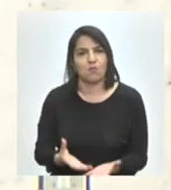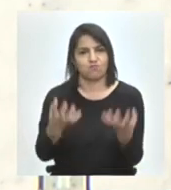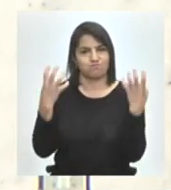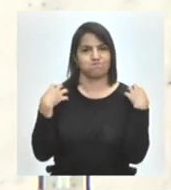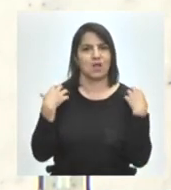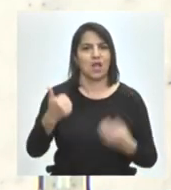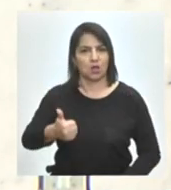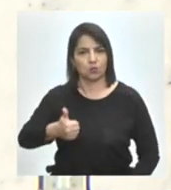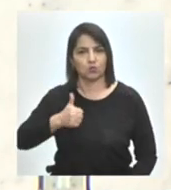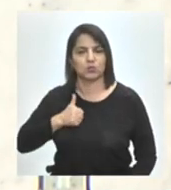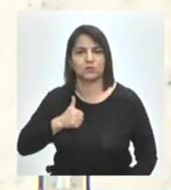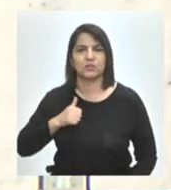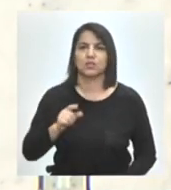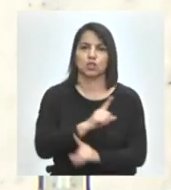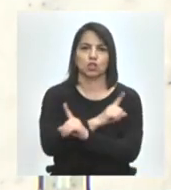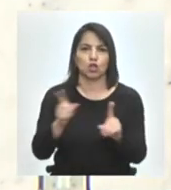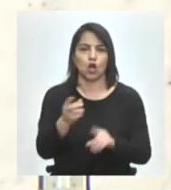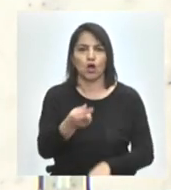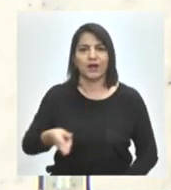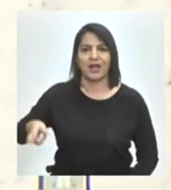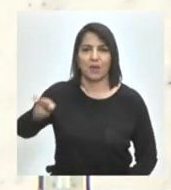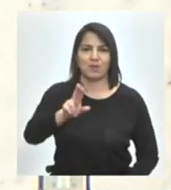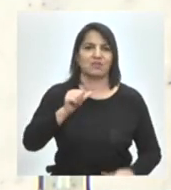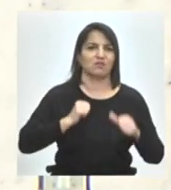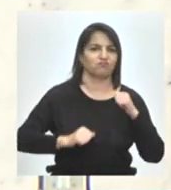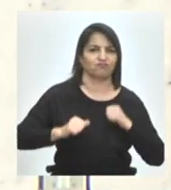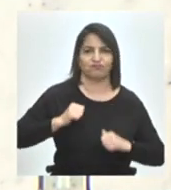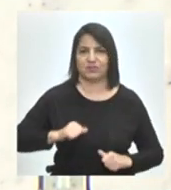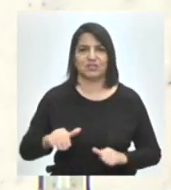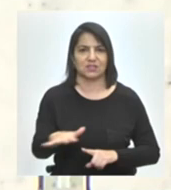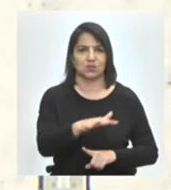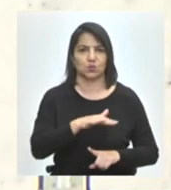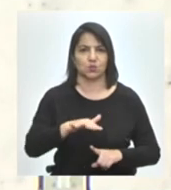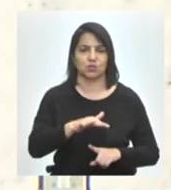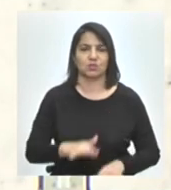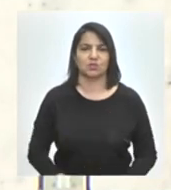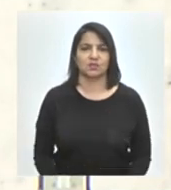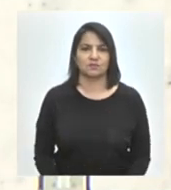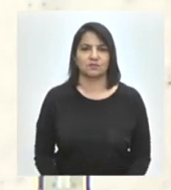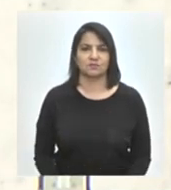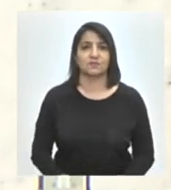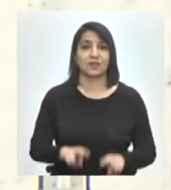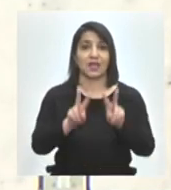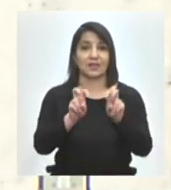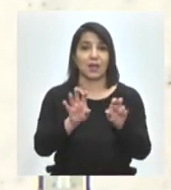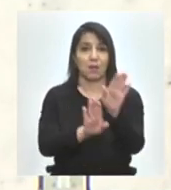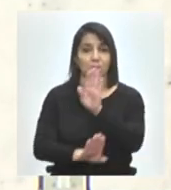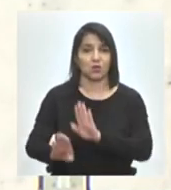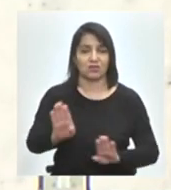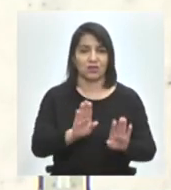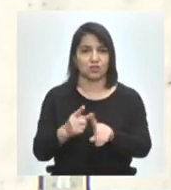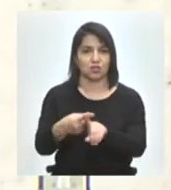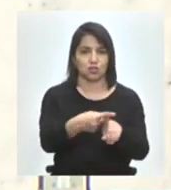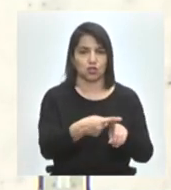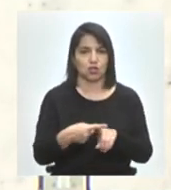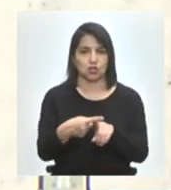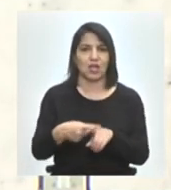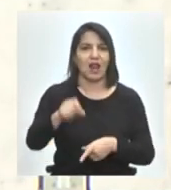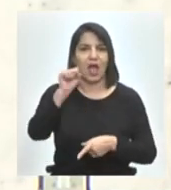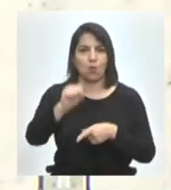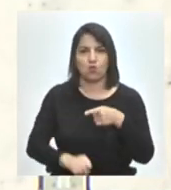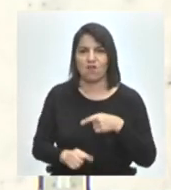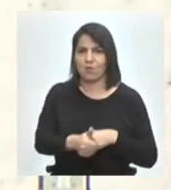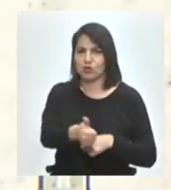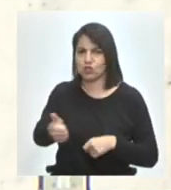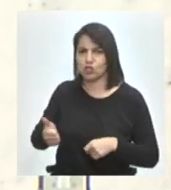que nunca más se repitan estas dolorosas situaciones. En materia de protección social, aprobamos por